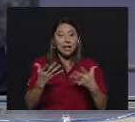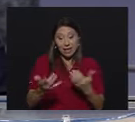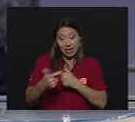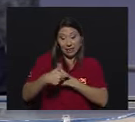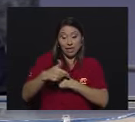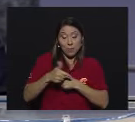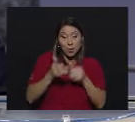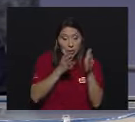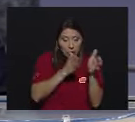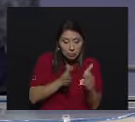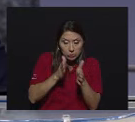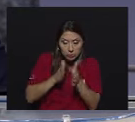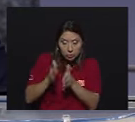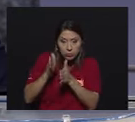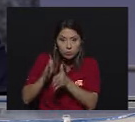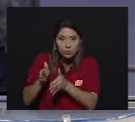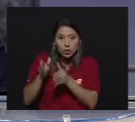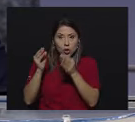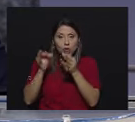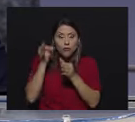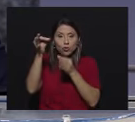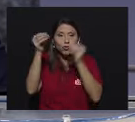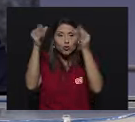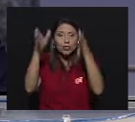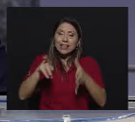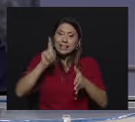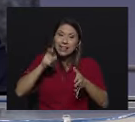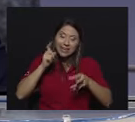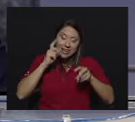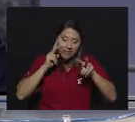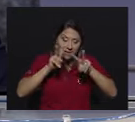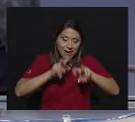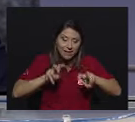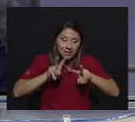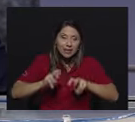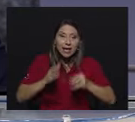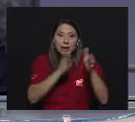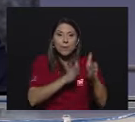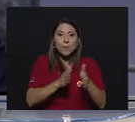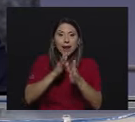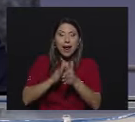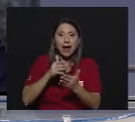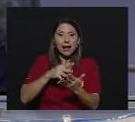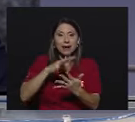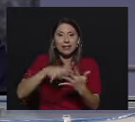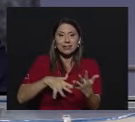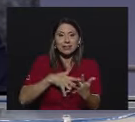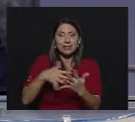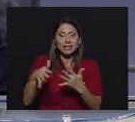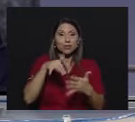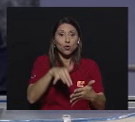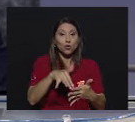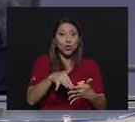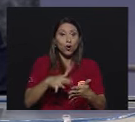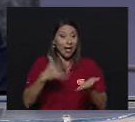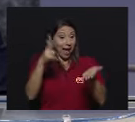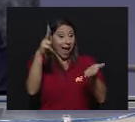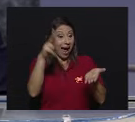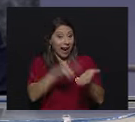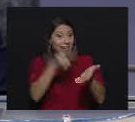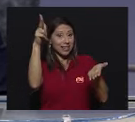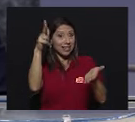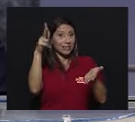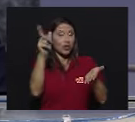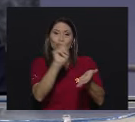formación, hay que revisar definitivamente los planes de estudio. La acreditación, como lo planteaba la compañera Ovares, no es la panacea